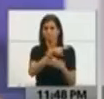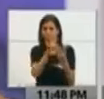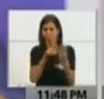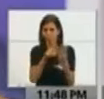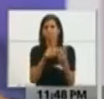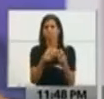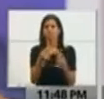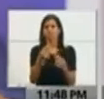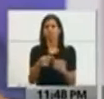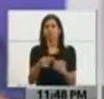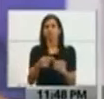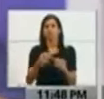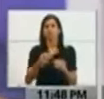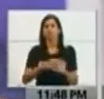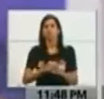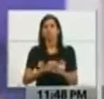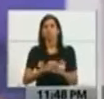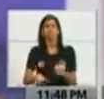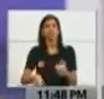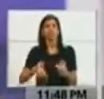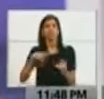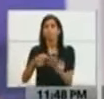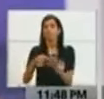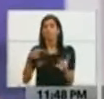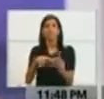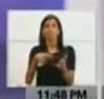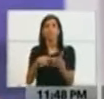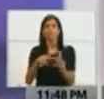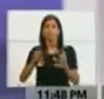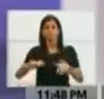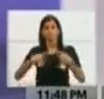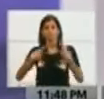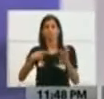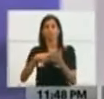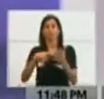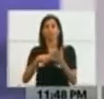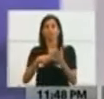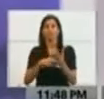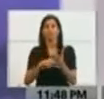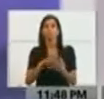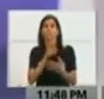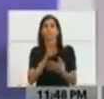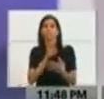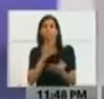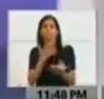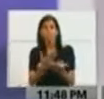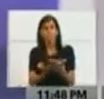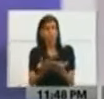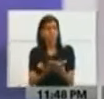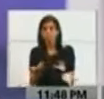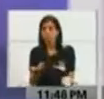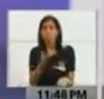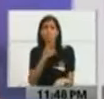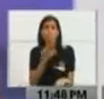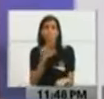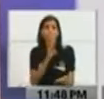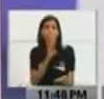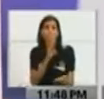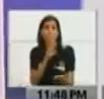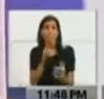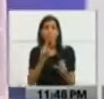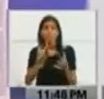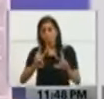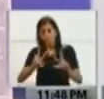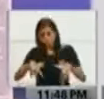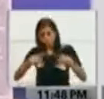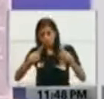Actualizar la deuda privada exigió la banca a Venezuela. ¿Se acuerdan de esto? La banca insiste en que se actualicen los intereses del